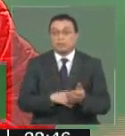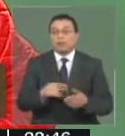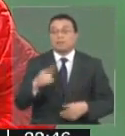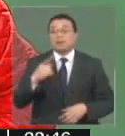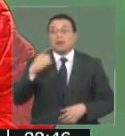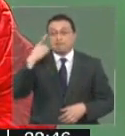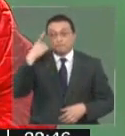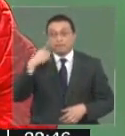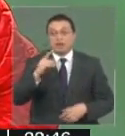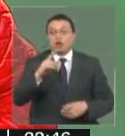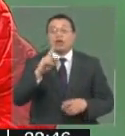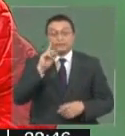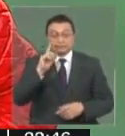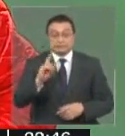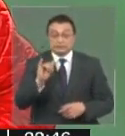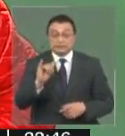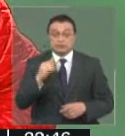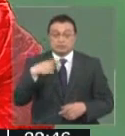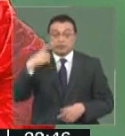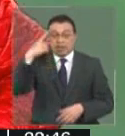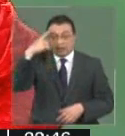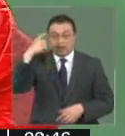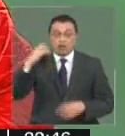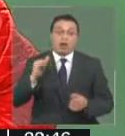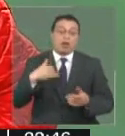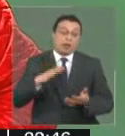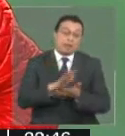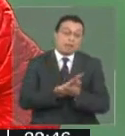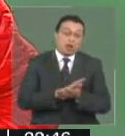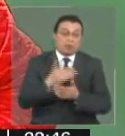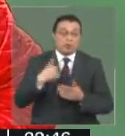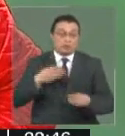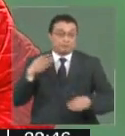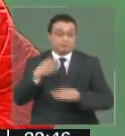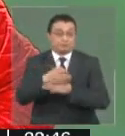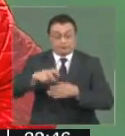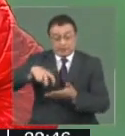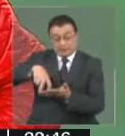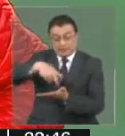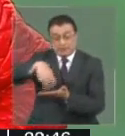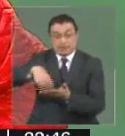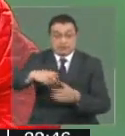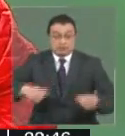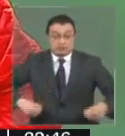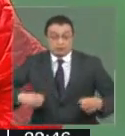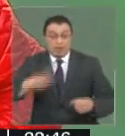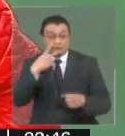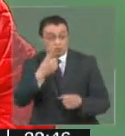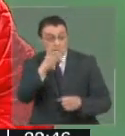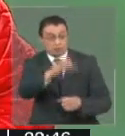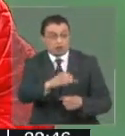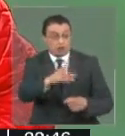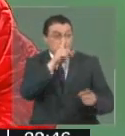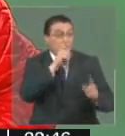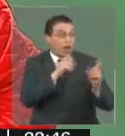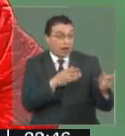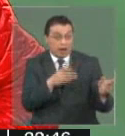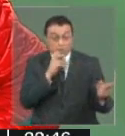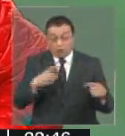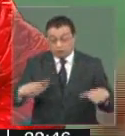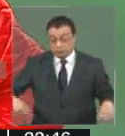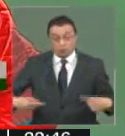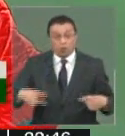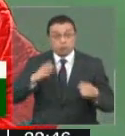Sin embargo, creo que, por ejemplo, me encantaría que llegara a un centro de esquí y ver a una persona como Nicolás, que